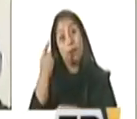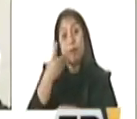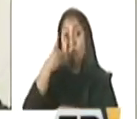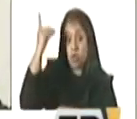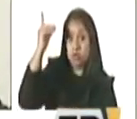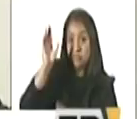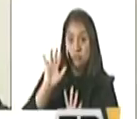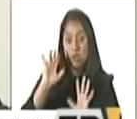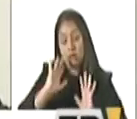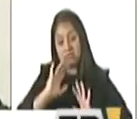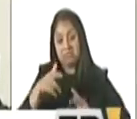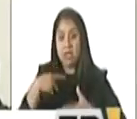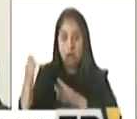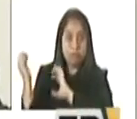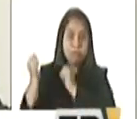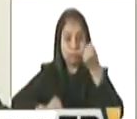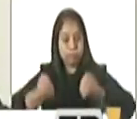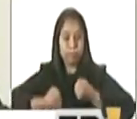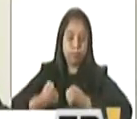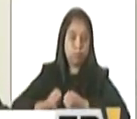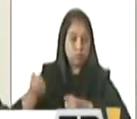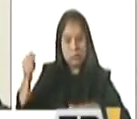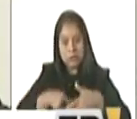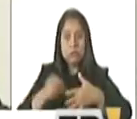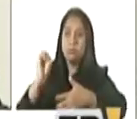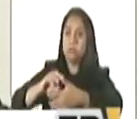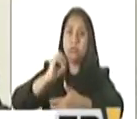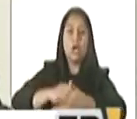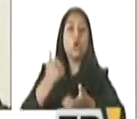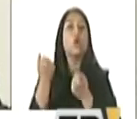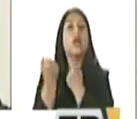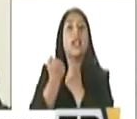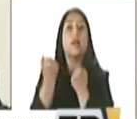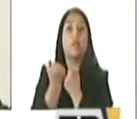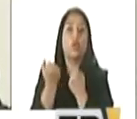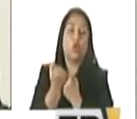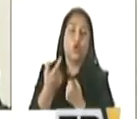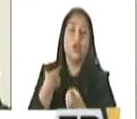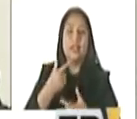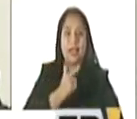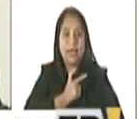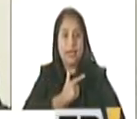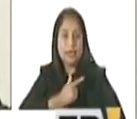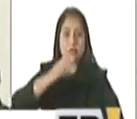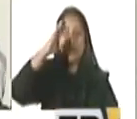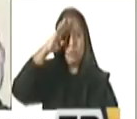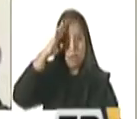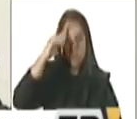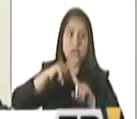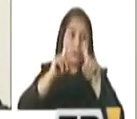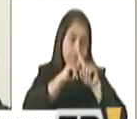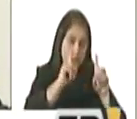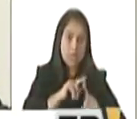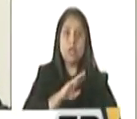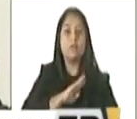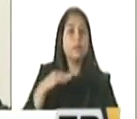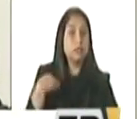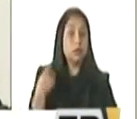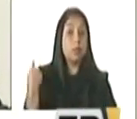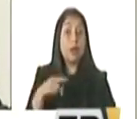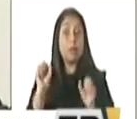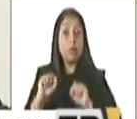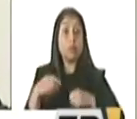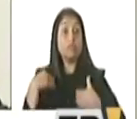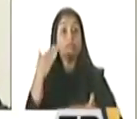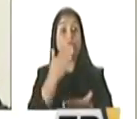ya sacando los camiones con el apoyo del Ejército, la Policía y los distintos ministerios para tratar de llegar a